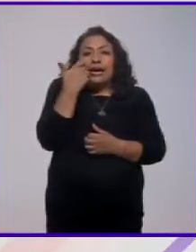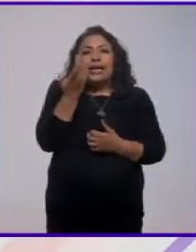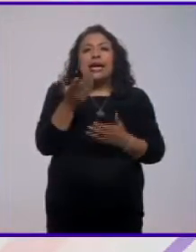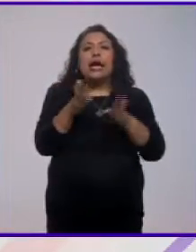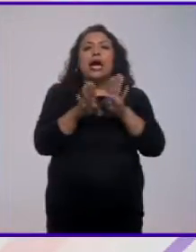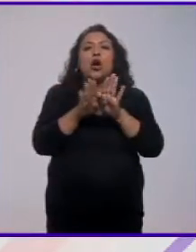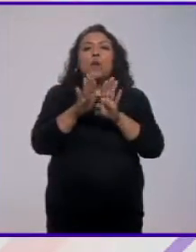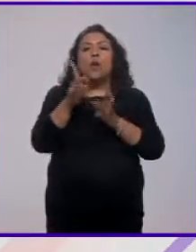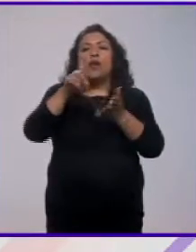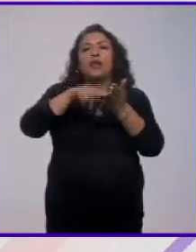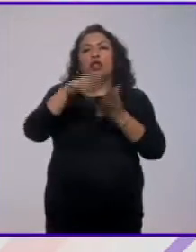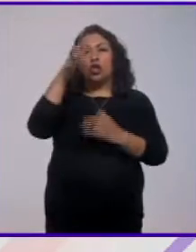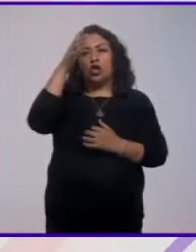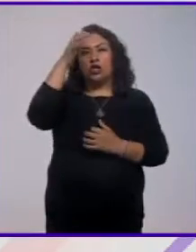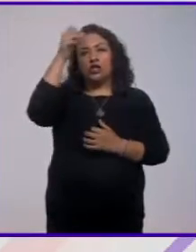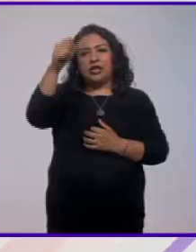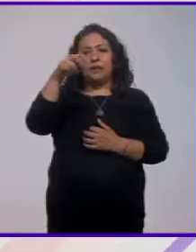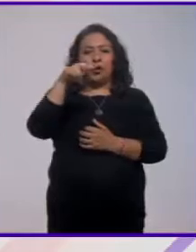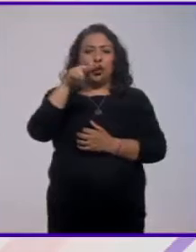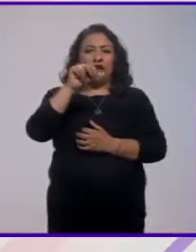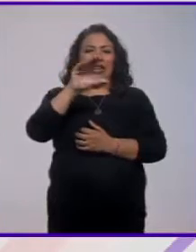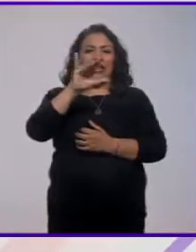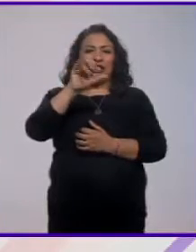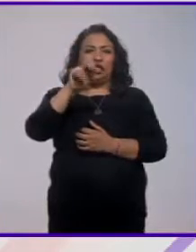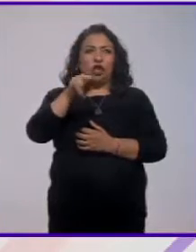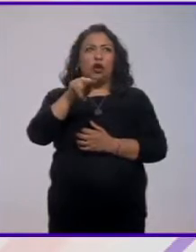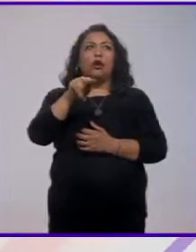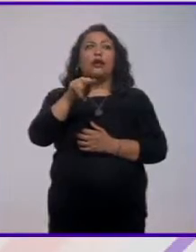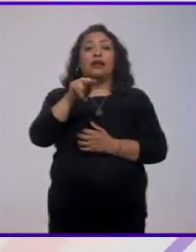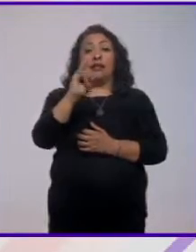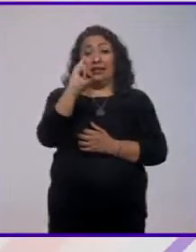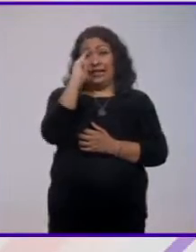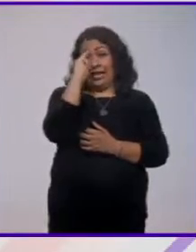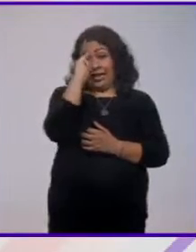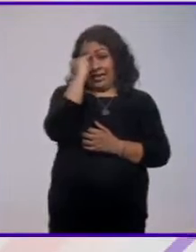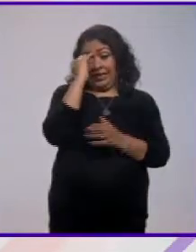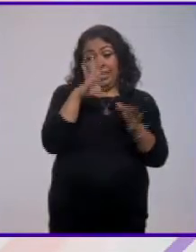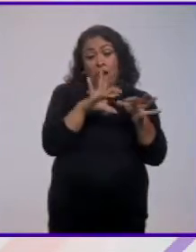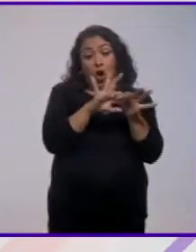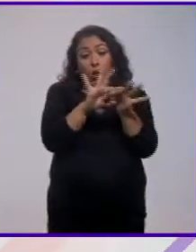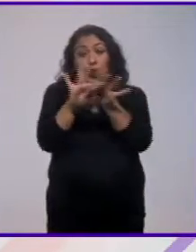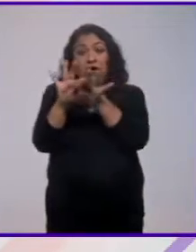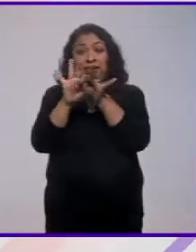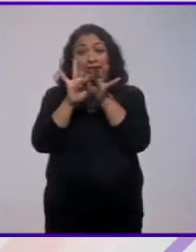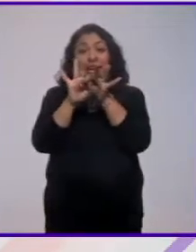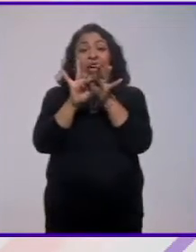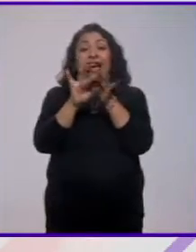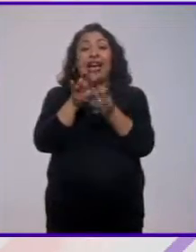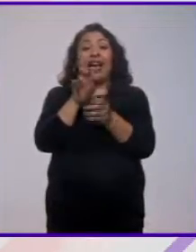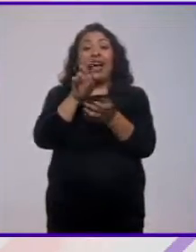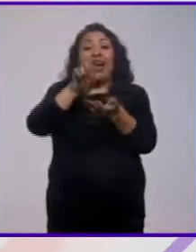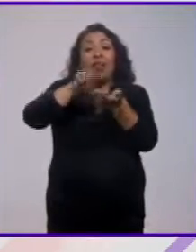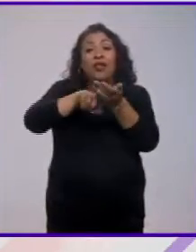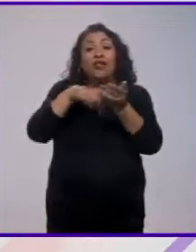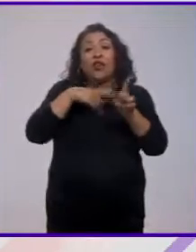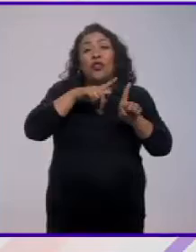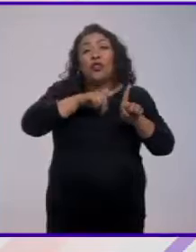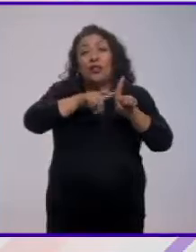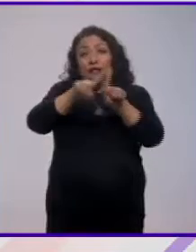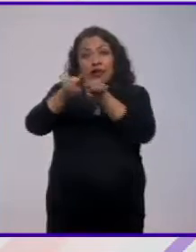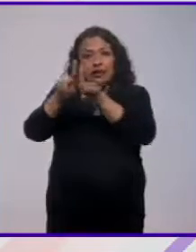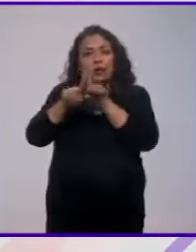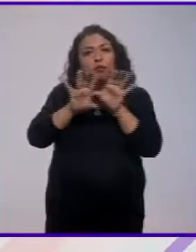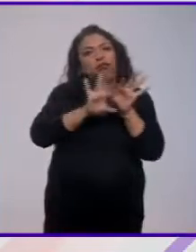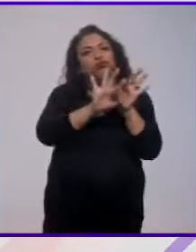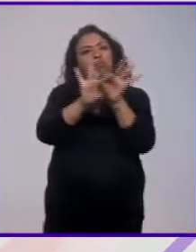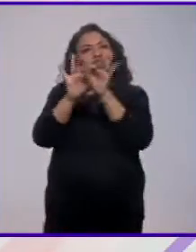de crear el concepto de nación, y que era la India, unidad en la diversidad. Y entonces pues ver esa diversidad